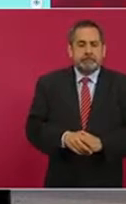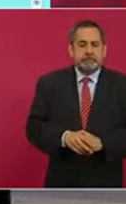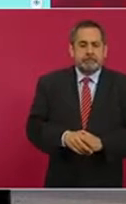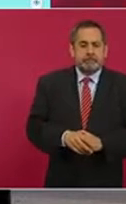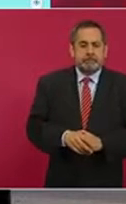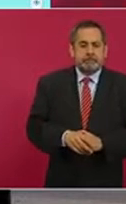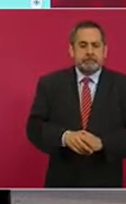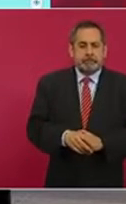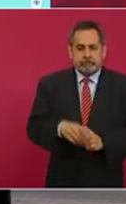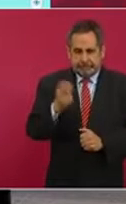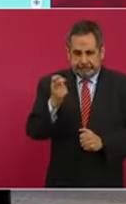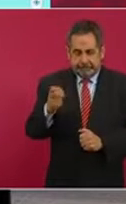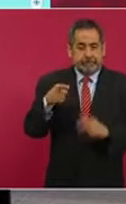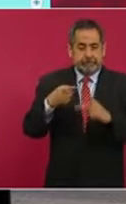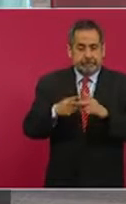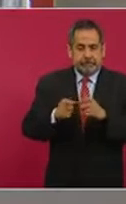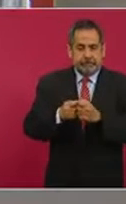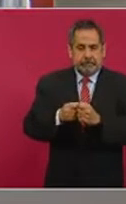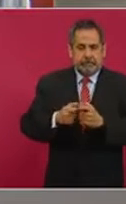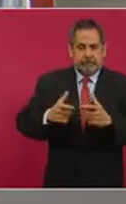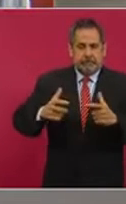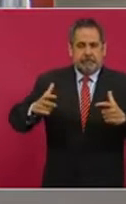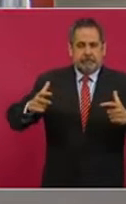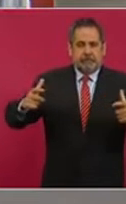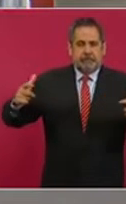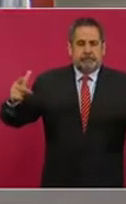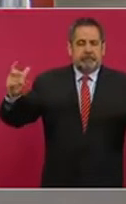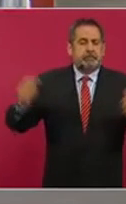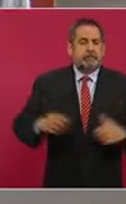si fue aquí en Isla.